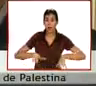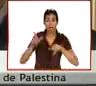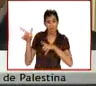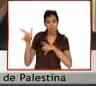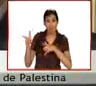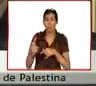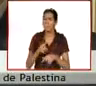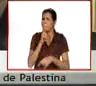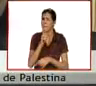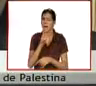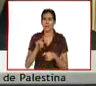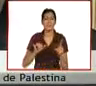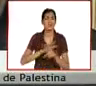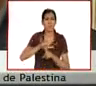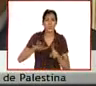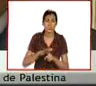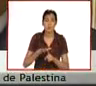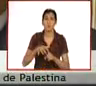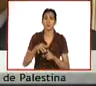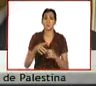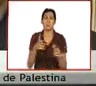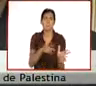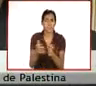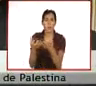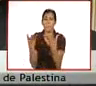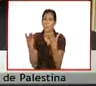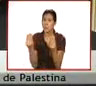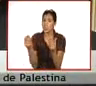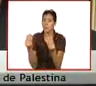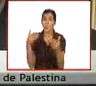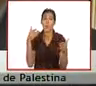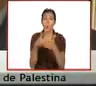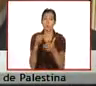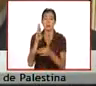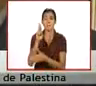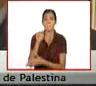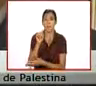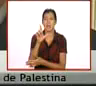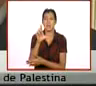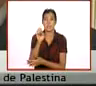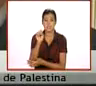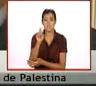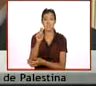mala. Hay ataques indiscriminados contra el pueblo palestino.